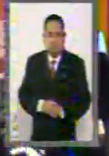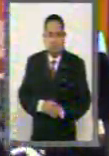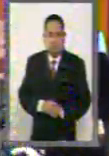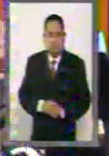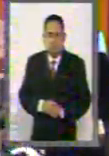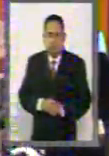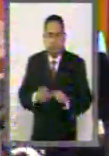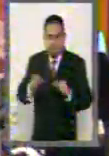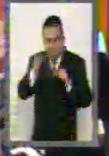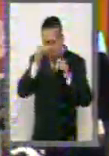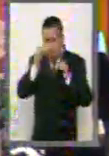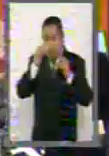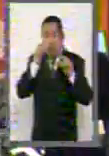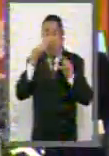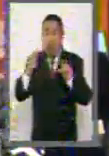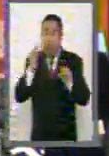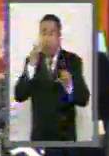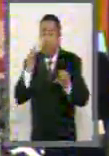Para que vean bien a las mujeres.